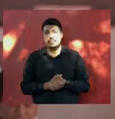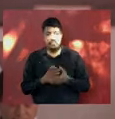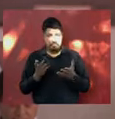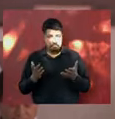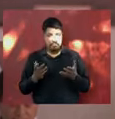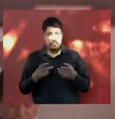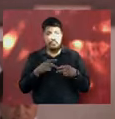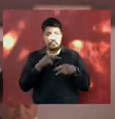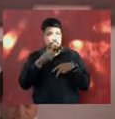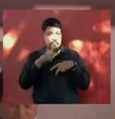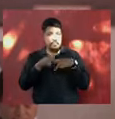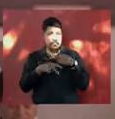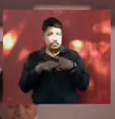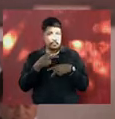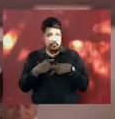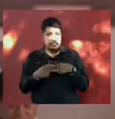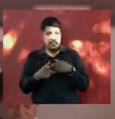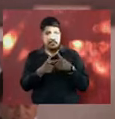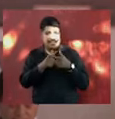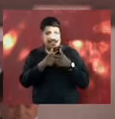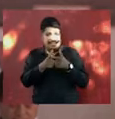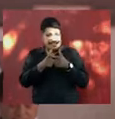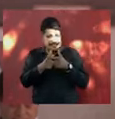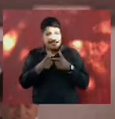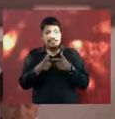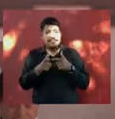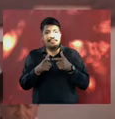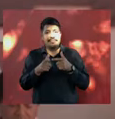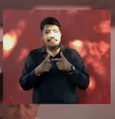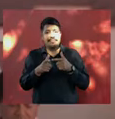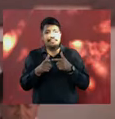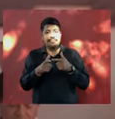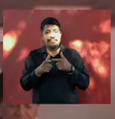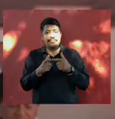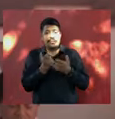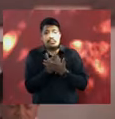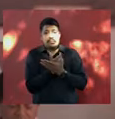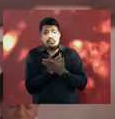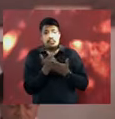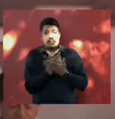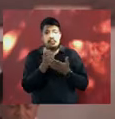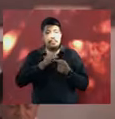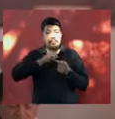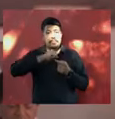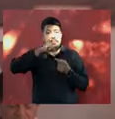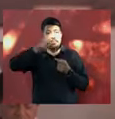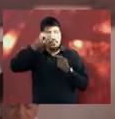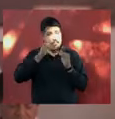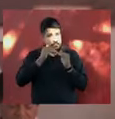vamos a seguir aumentando el salario!